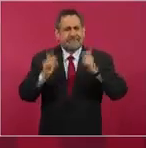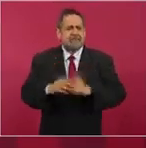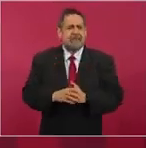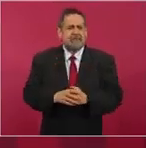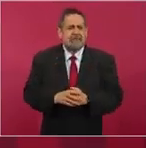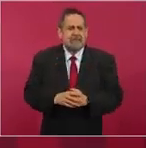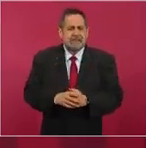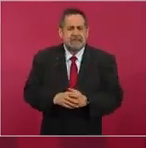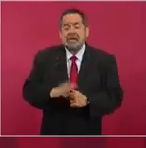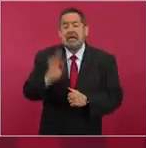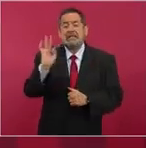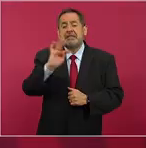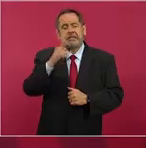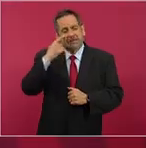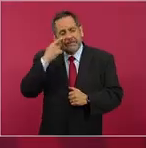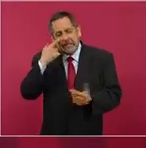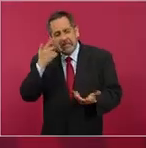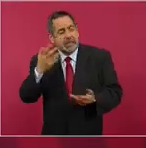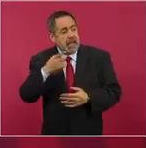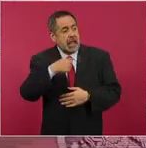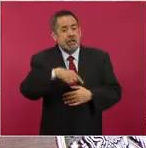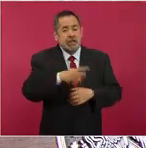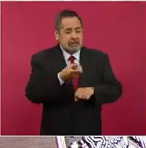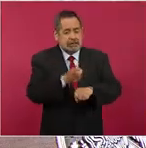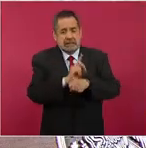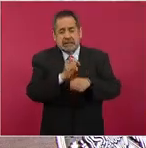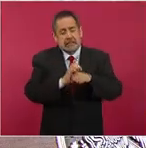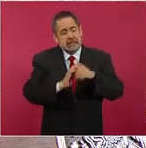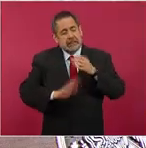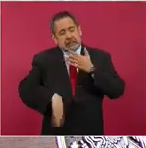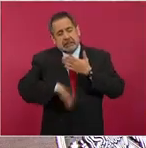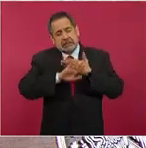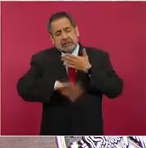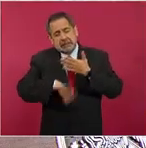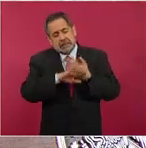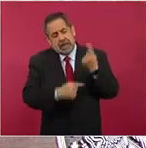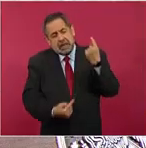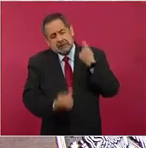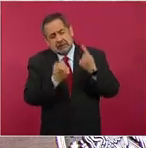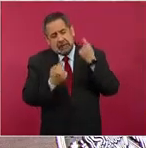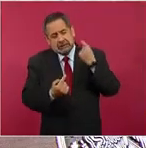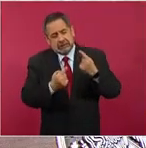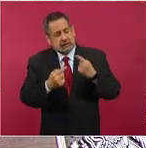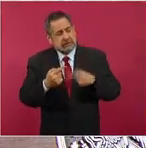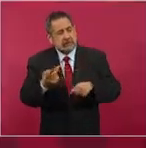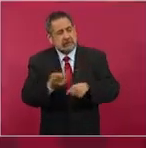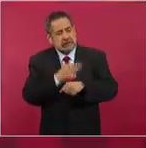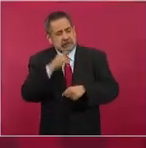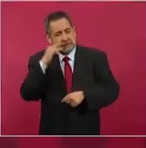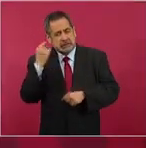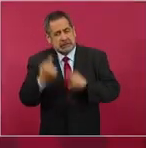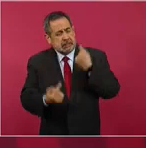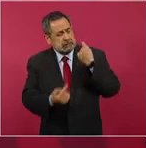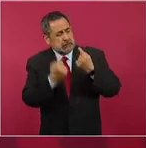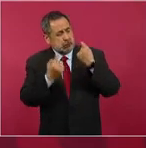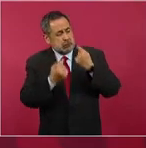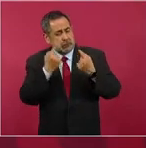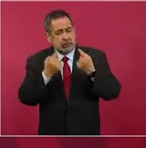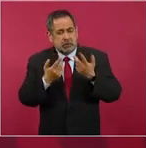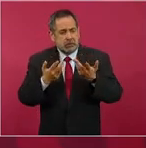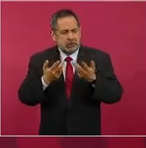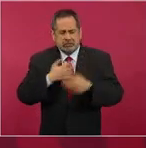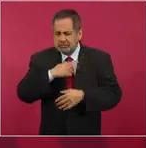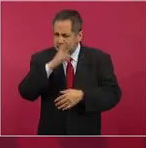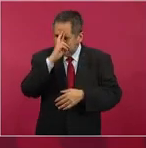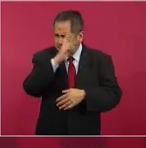me insultan todos los días en los medios y nosotros respetamos el